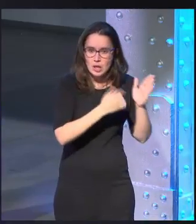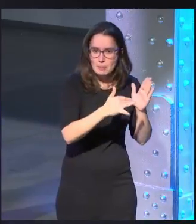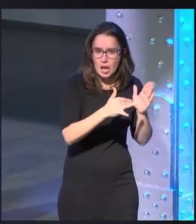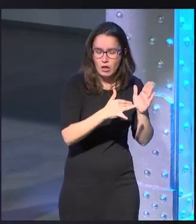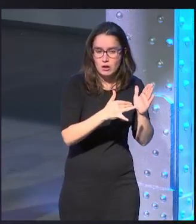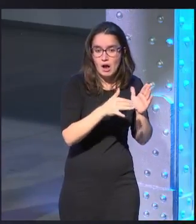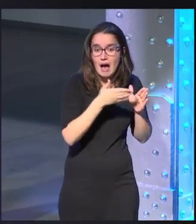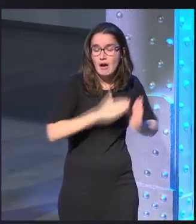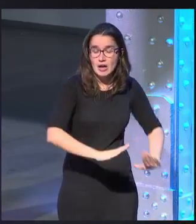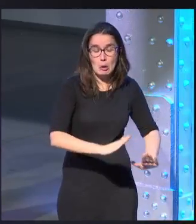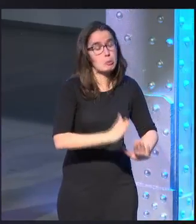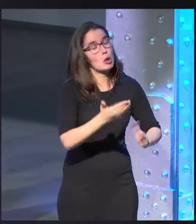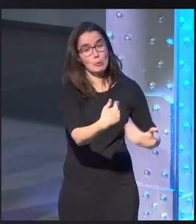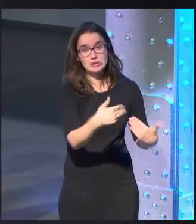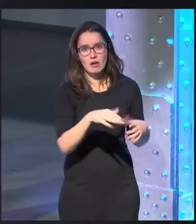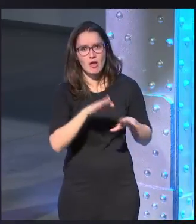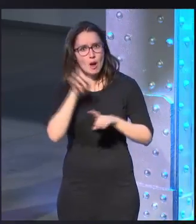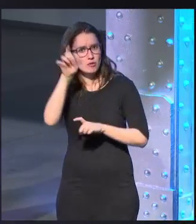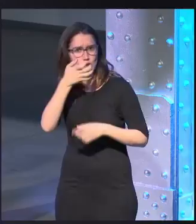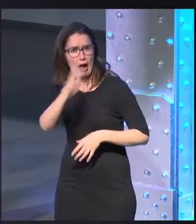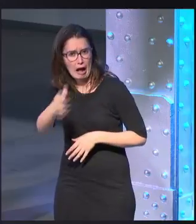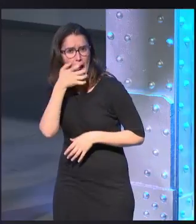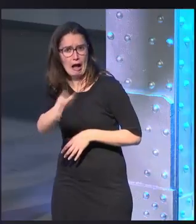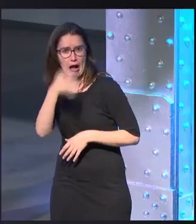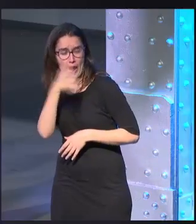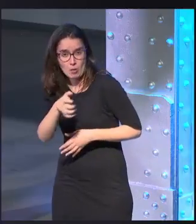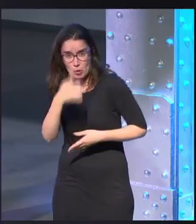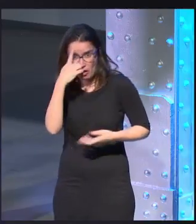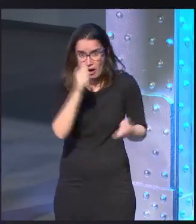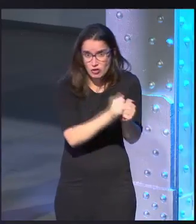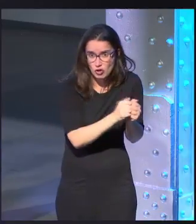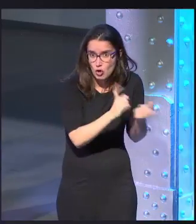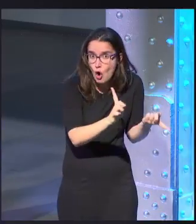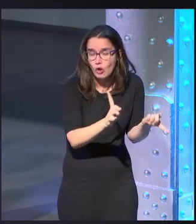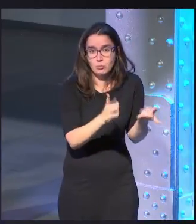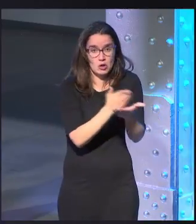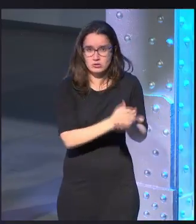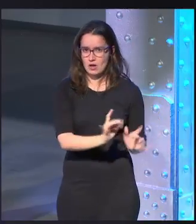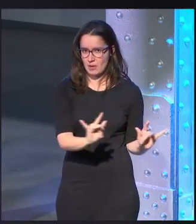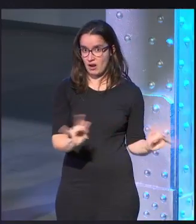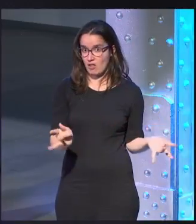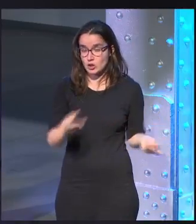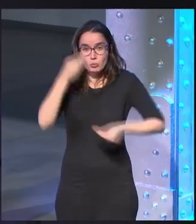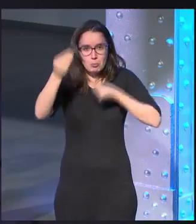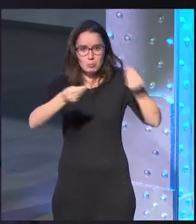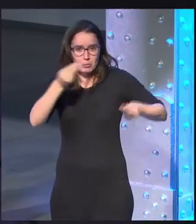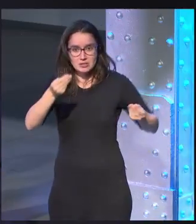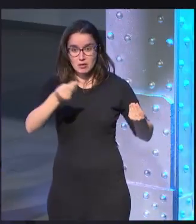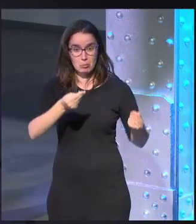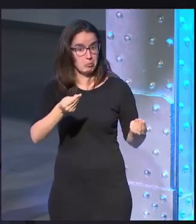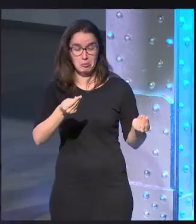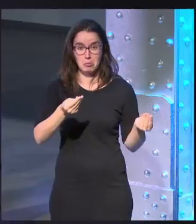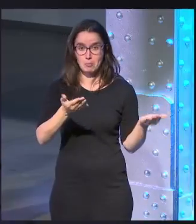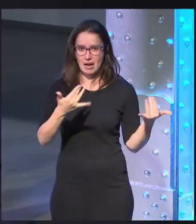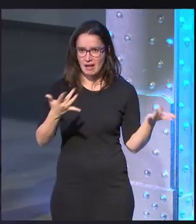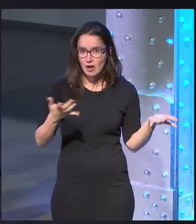notas, fundamentalmente porque eran idiotas y no estudiaban, no por otra razón. Y por lo tanto se creen los reyes del mambo. Y son